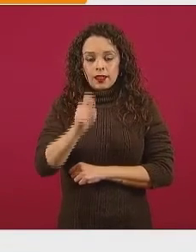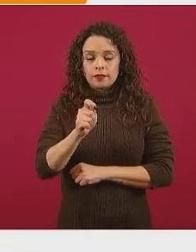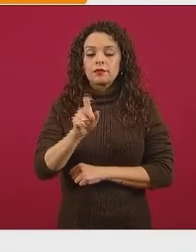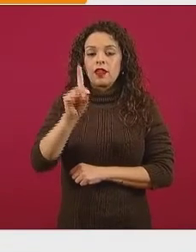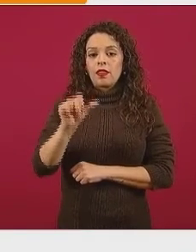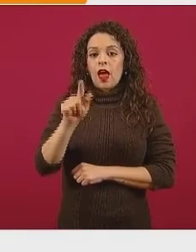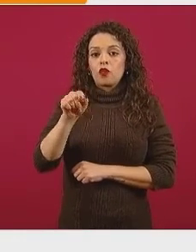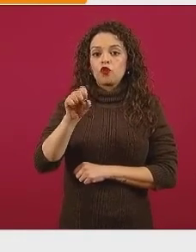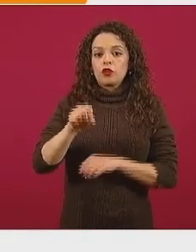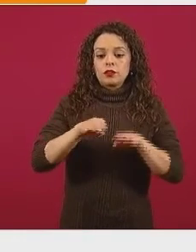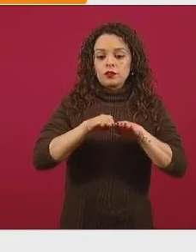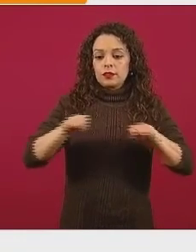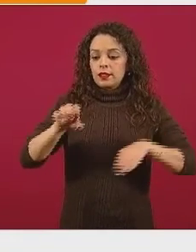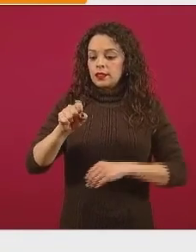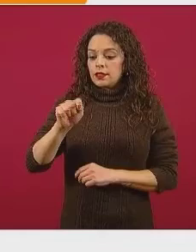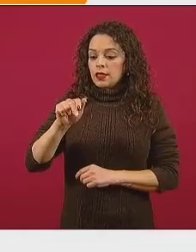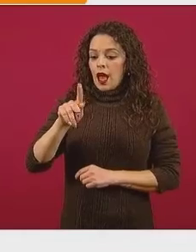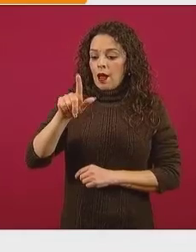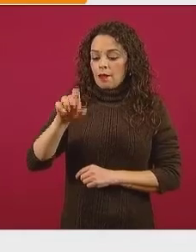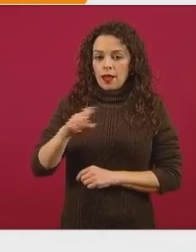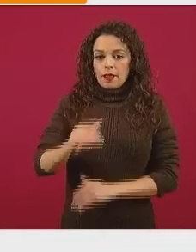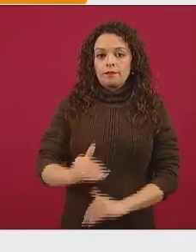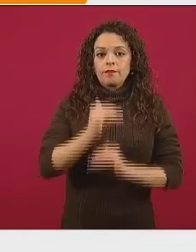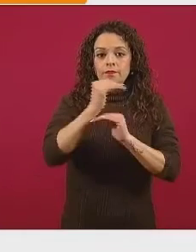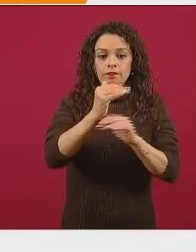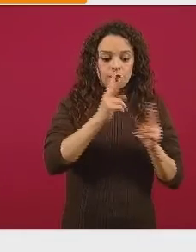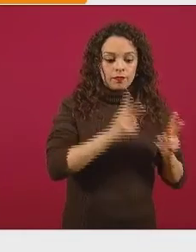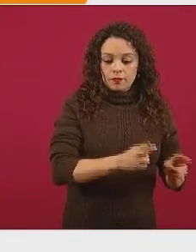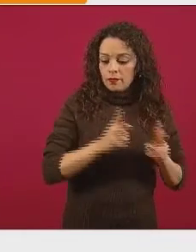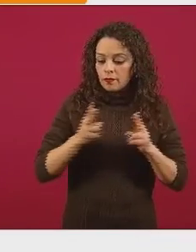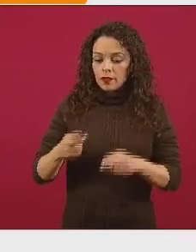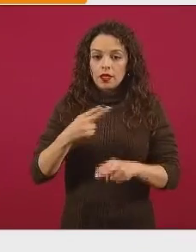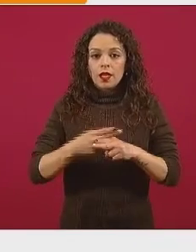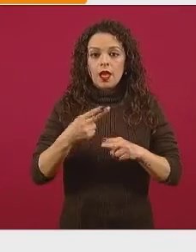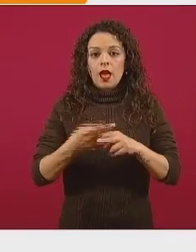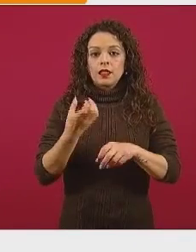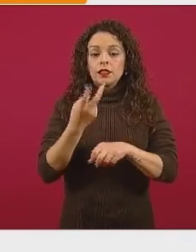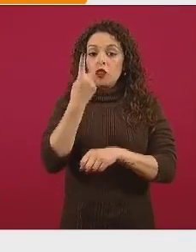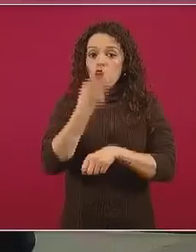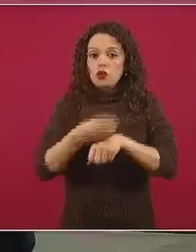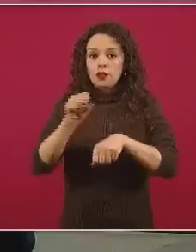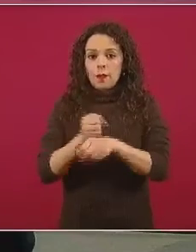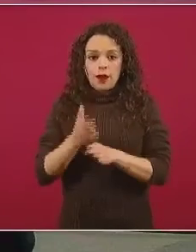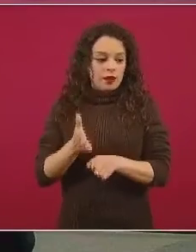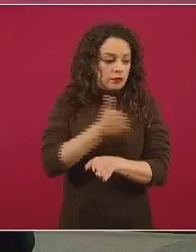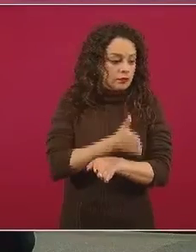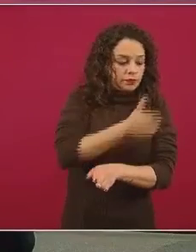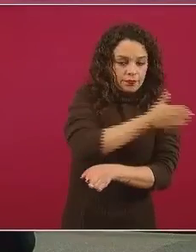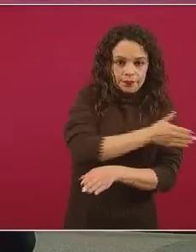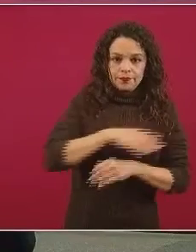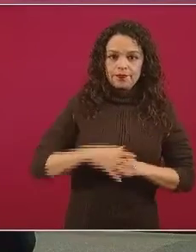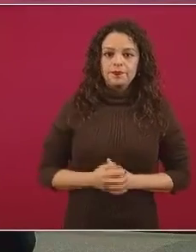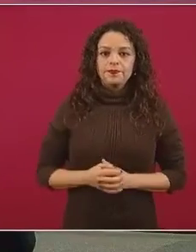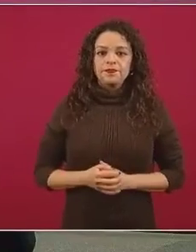estables que tienen un corte hasta la semana 2 previas. La siguiente.